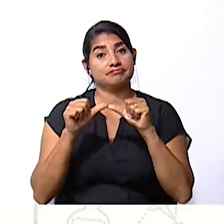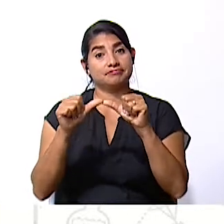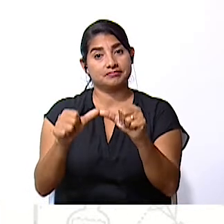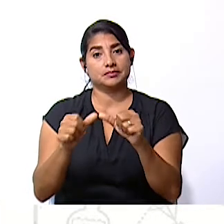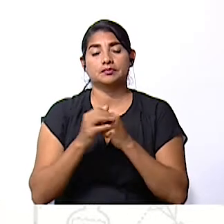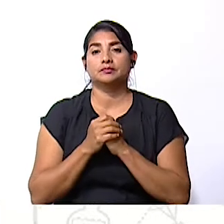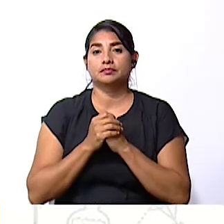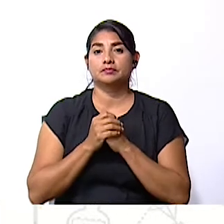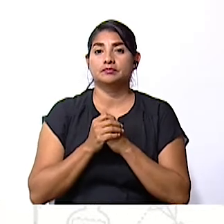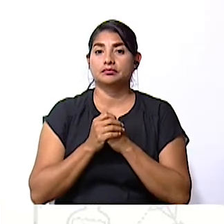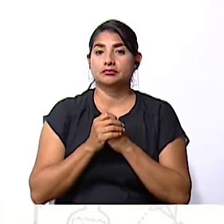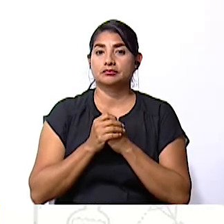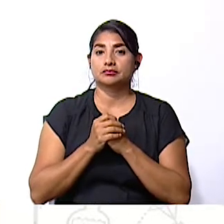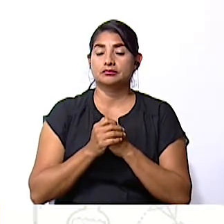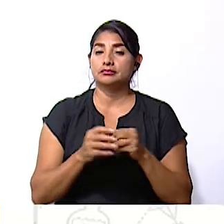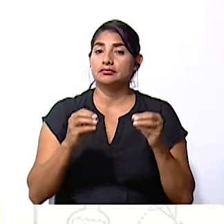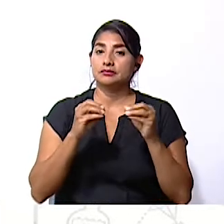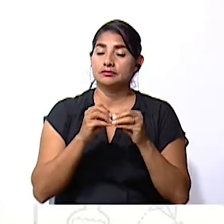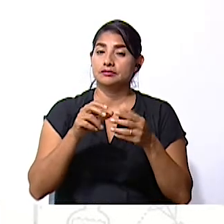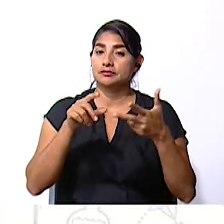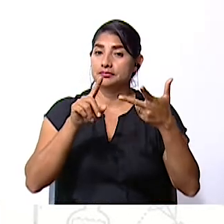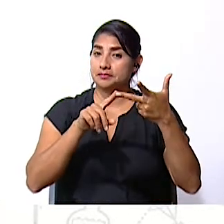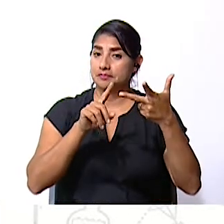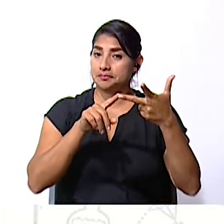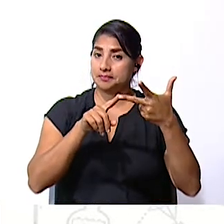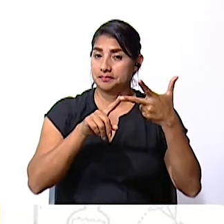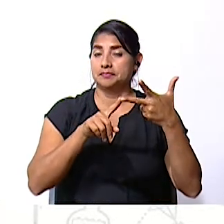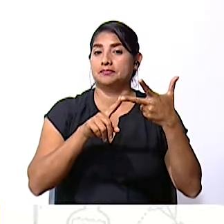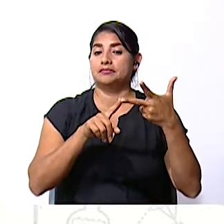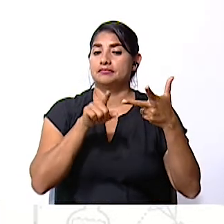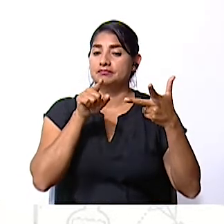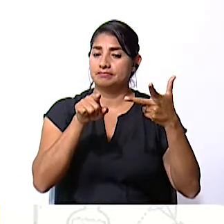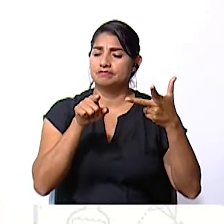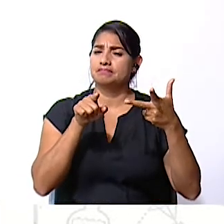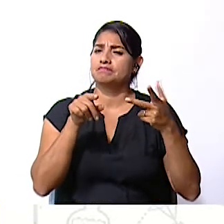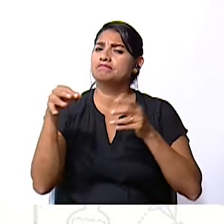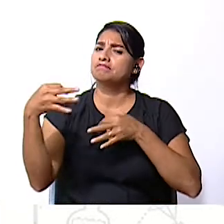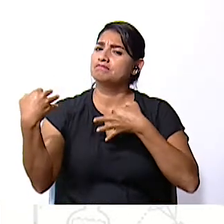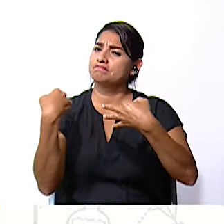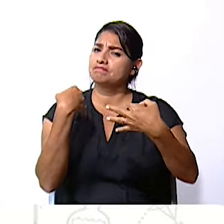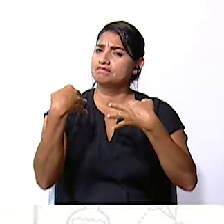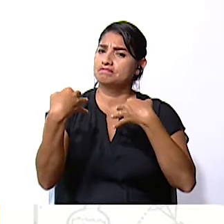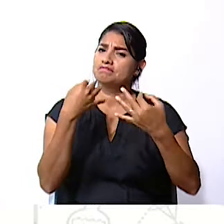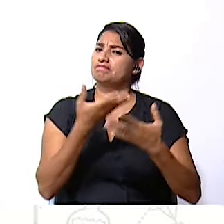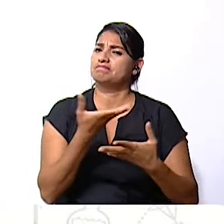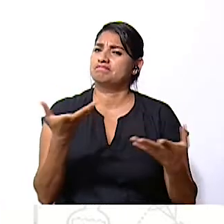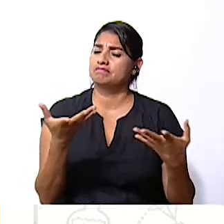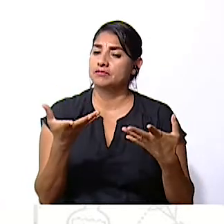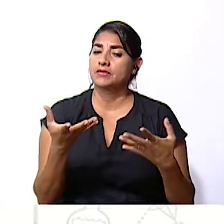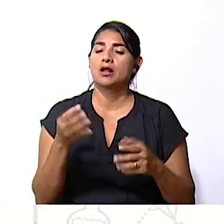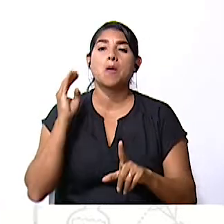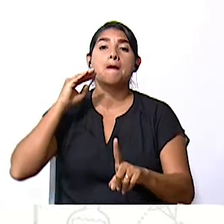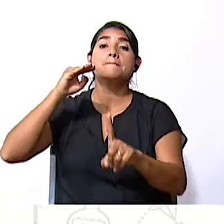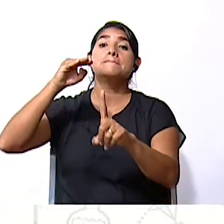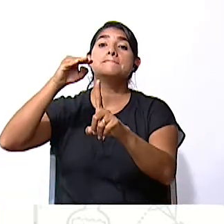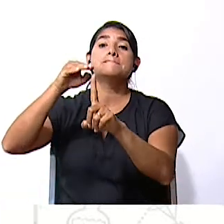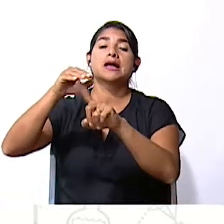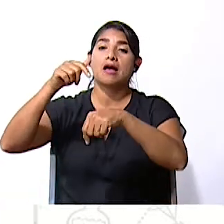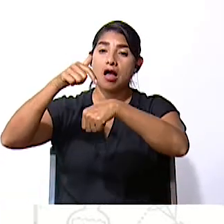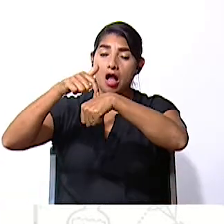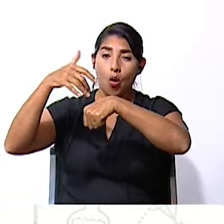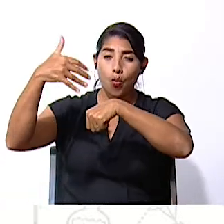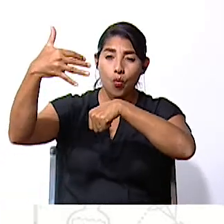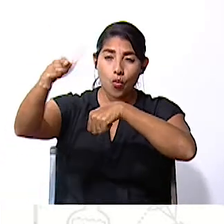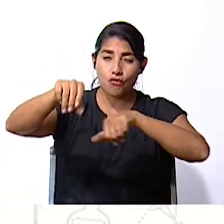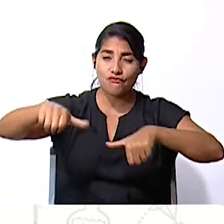Continuemos. En la tercera parte, Pablo lo que hizo fue mencionarnos sus metas, o sea,